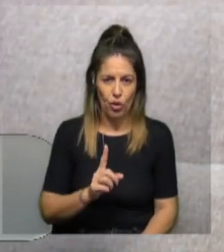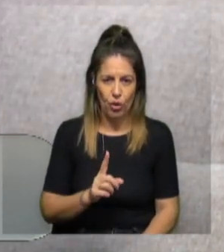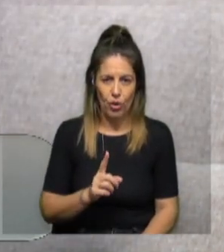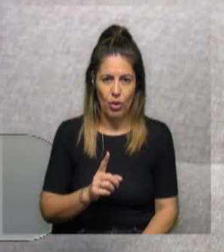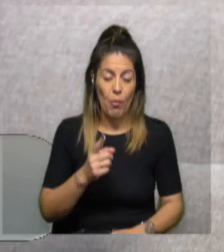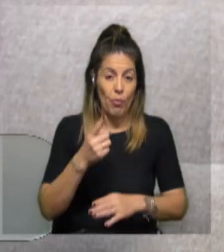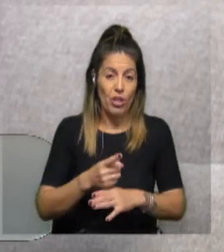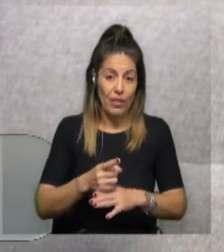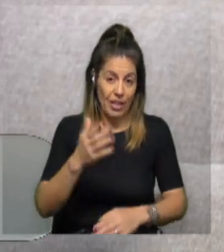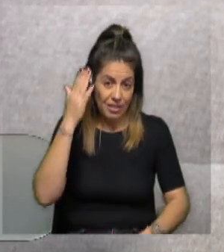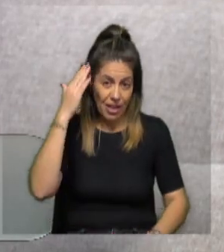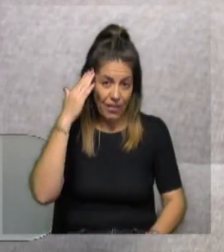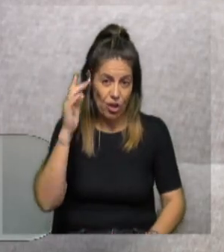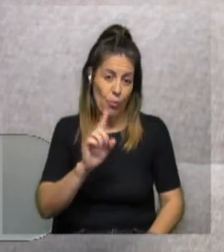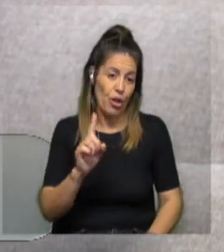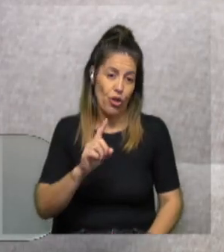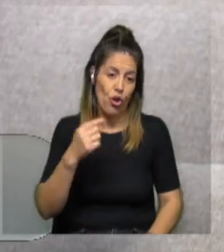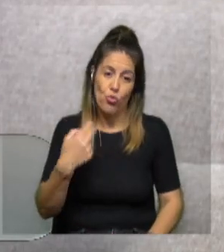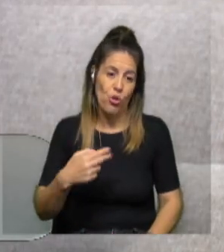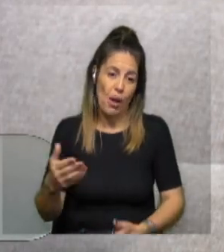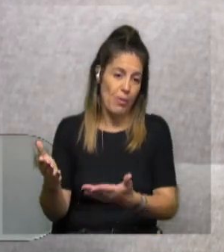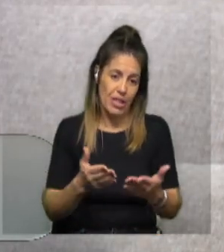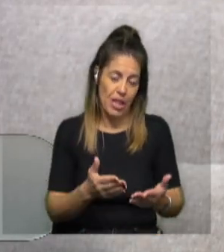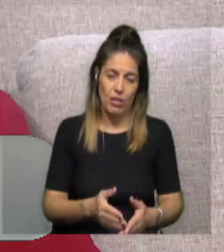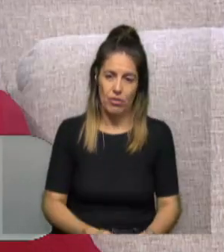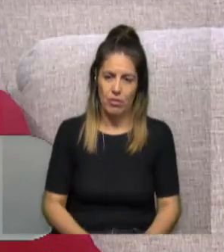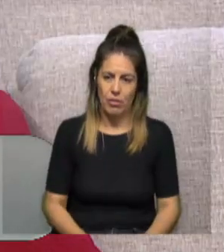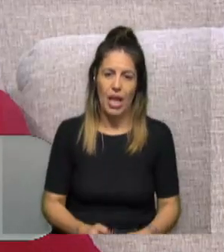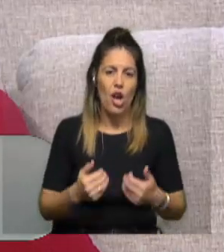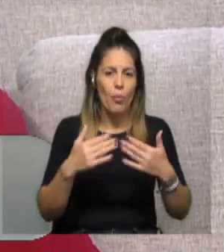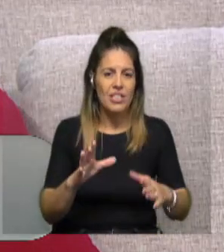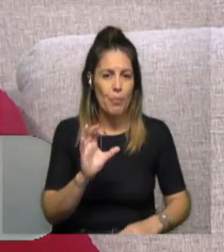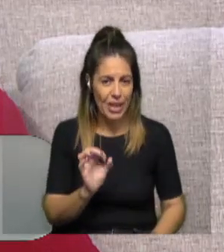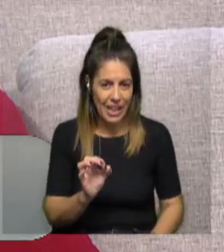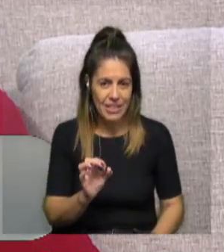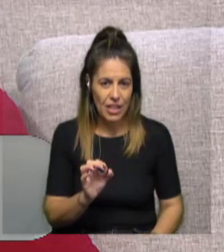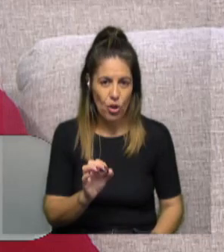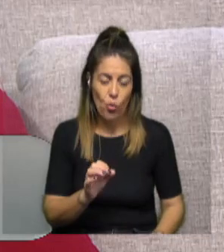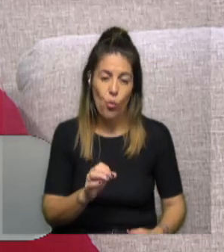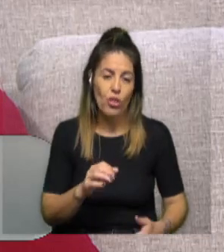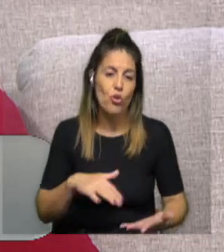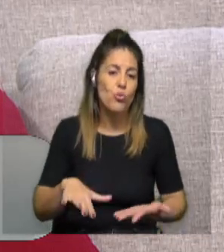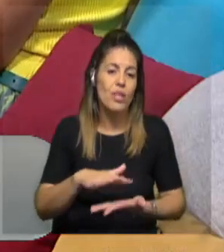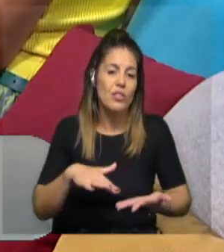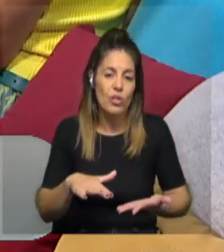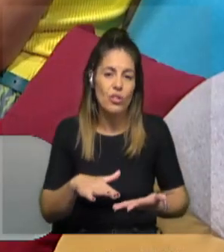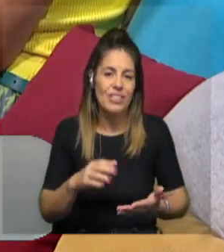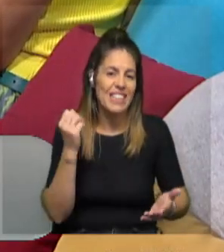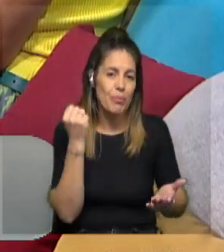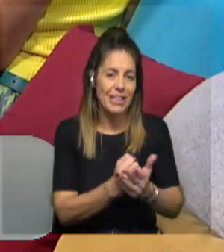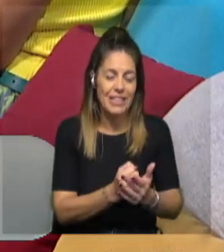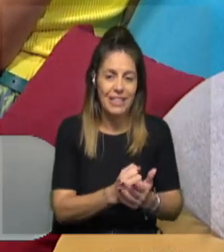vos sos omnipresente. Pero no, nunca me invitaron, no. Es como que se arranca de cero cada vez que pasa algo de eso. Sí, y se estigmatiza al perro y a la raza y no al